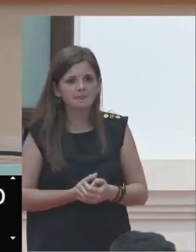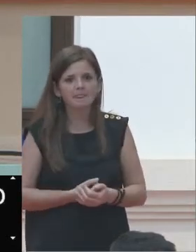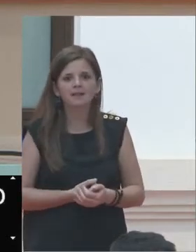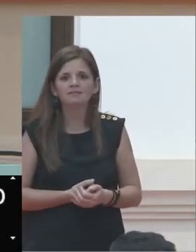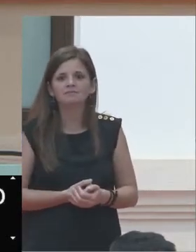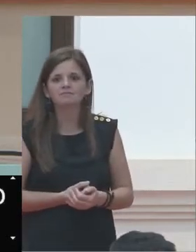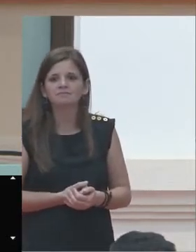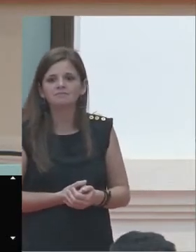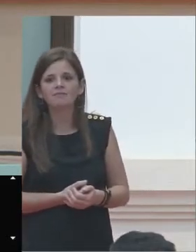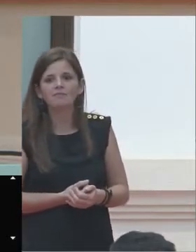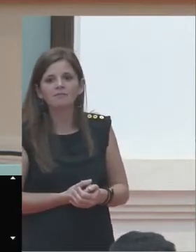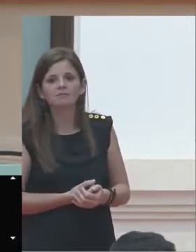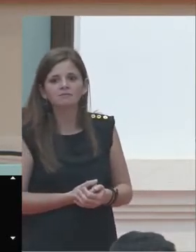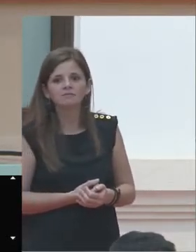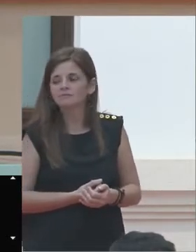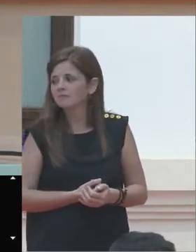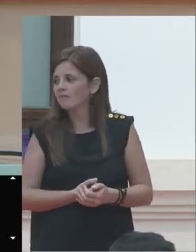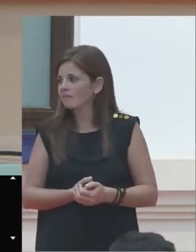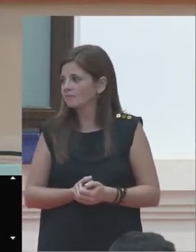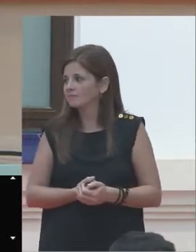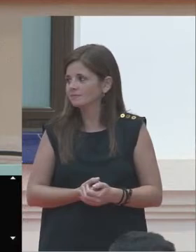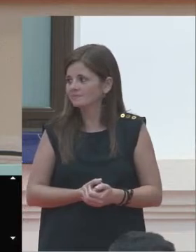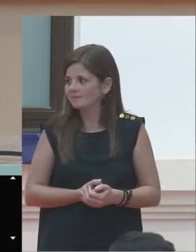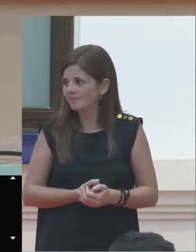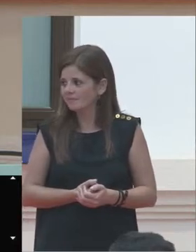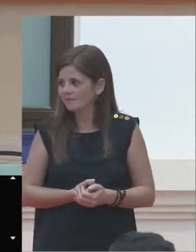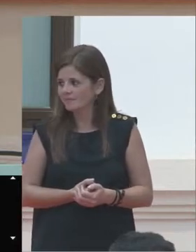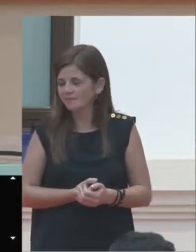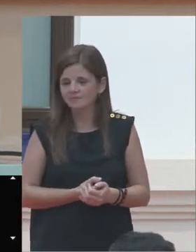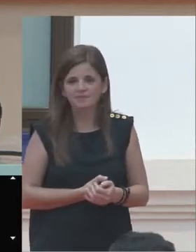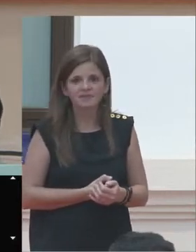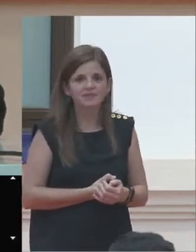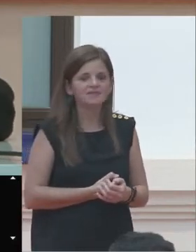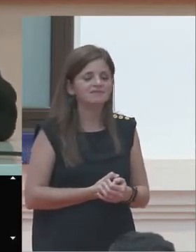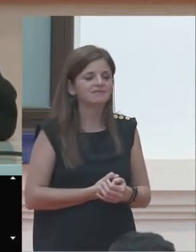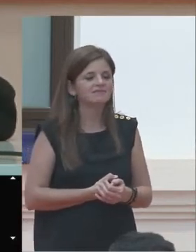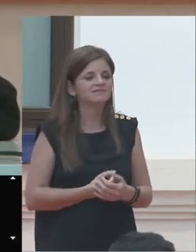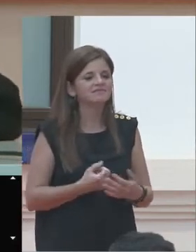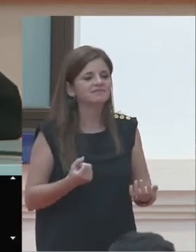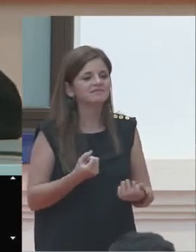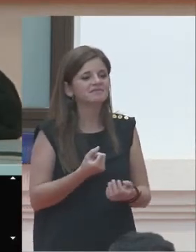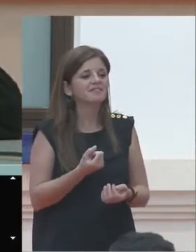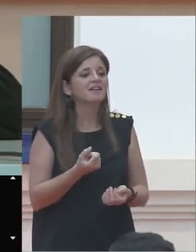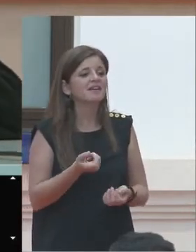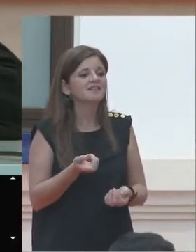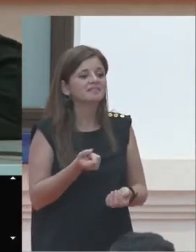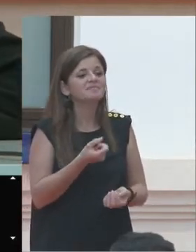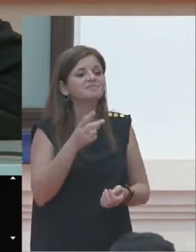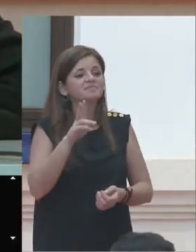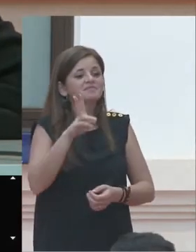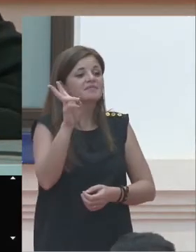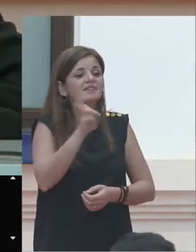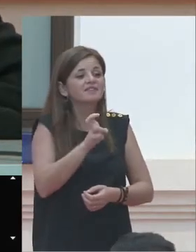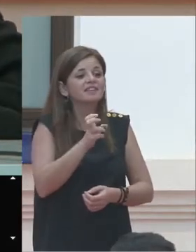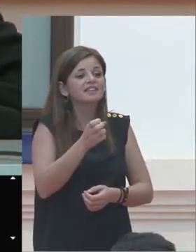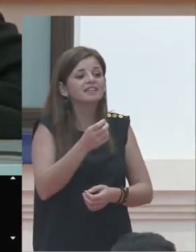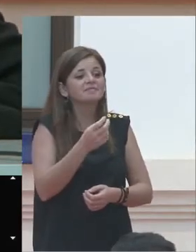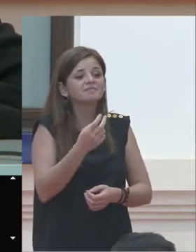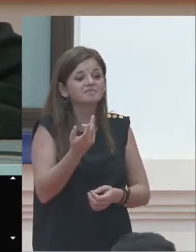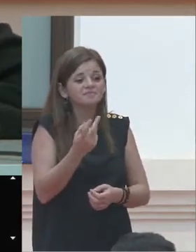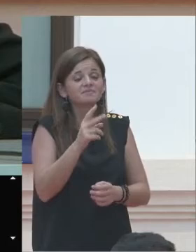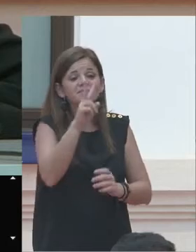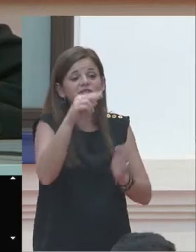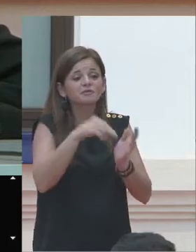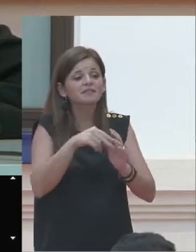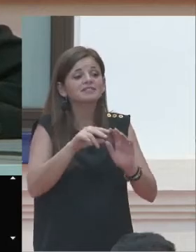viene, que os habéis visto obligados, Raúl, a poner en marcha la accesibilidad a raíz de que en el año 2007 sacamos el Real Decreto de